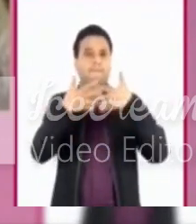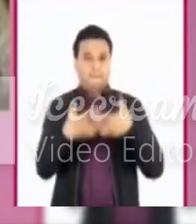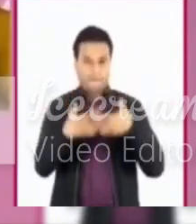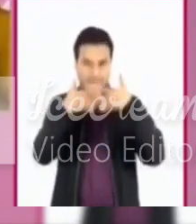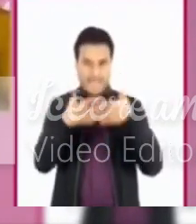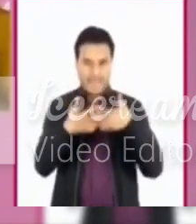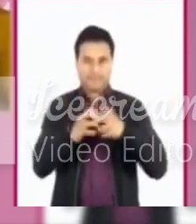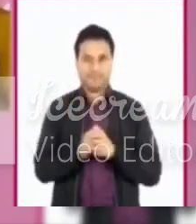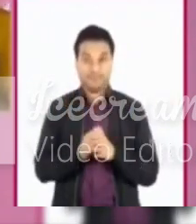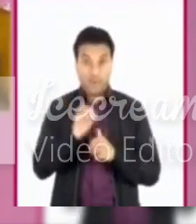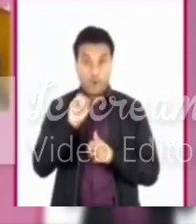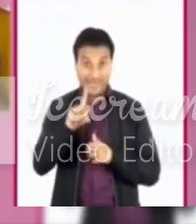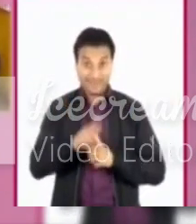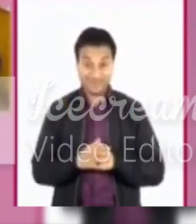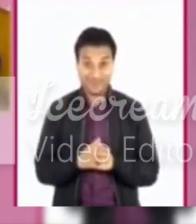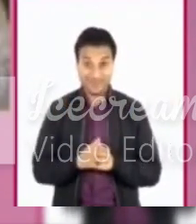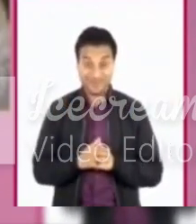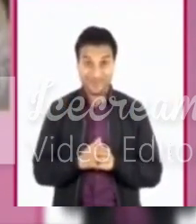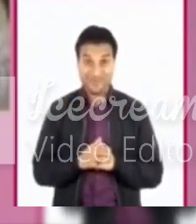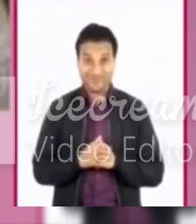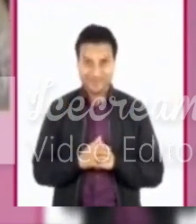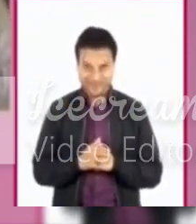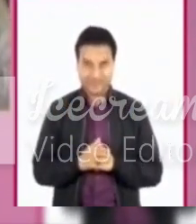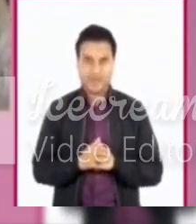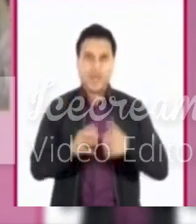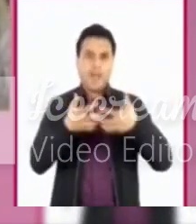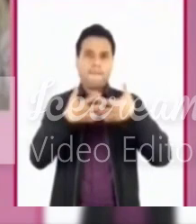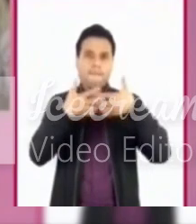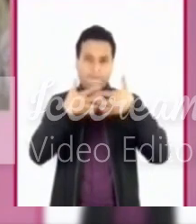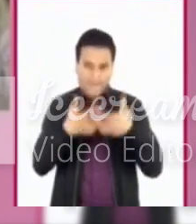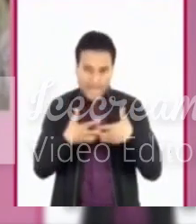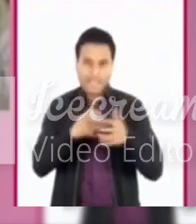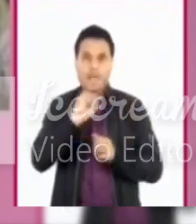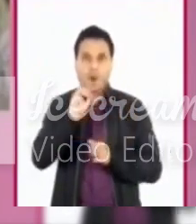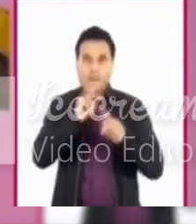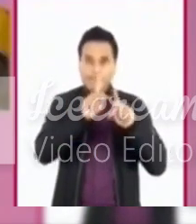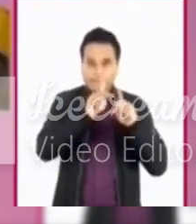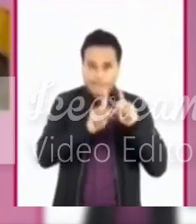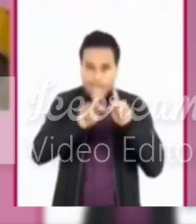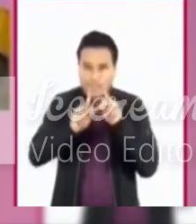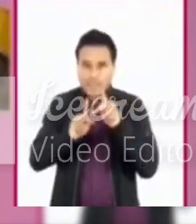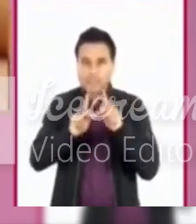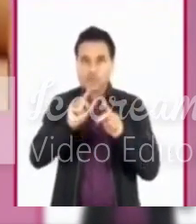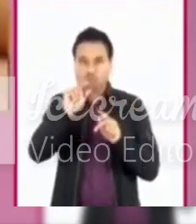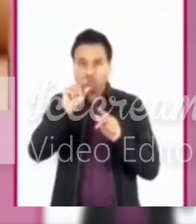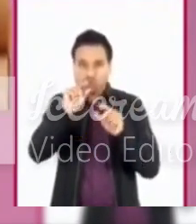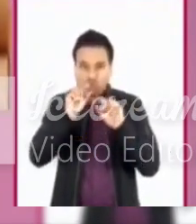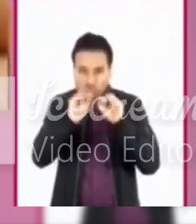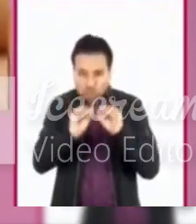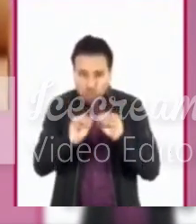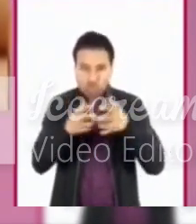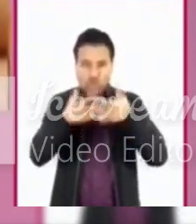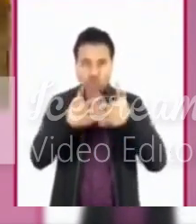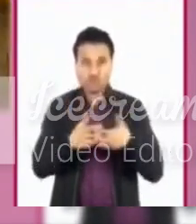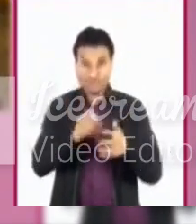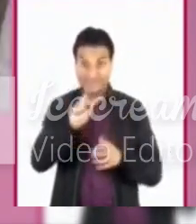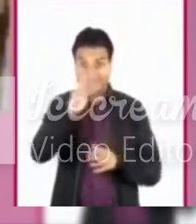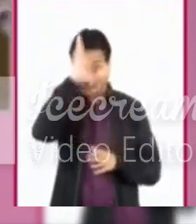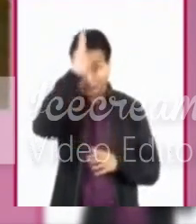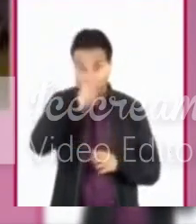ser una pieza o una máquina. ¿De acuerdo?